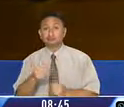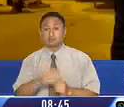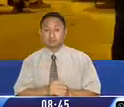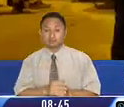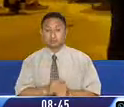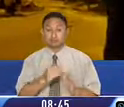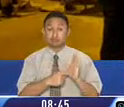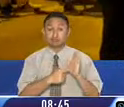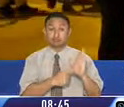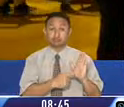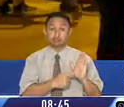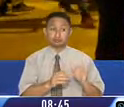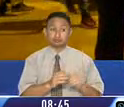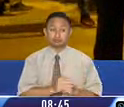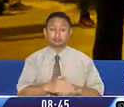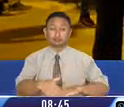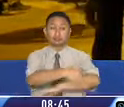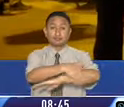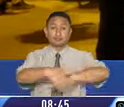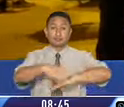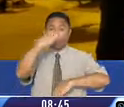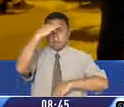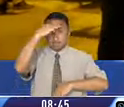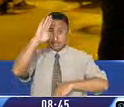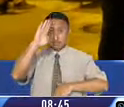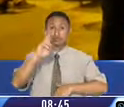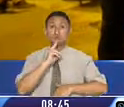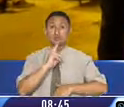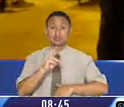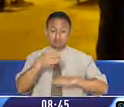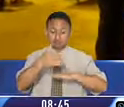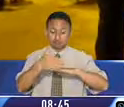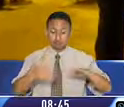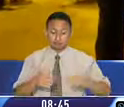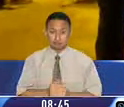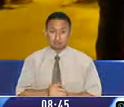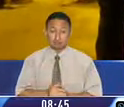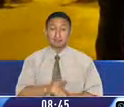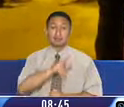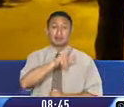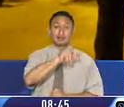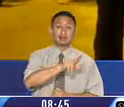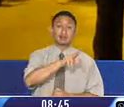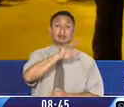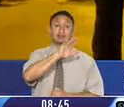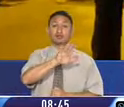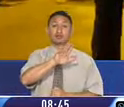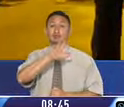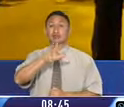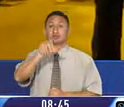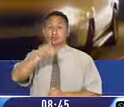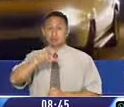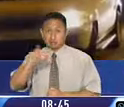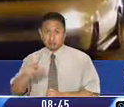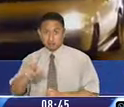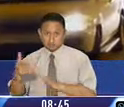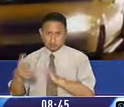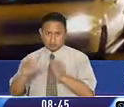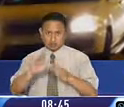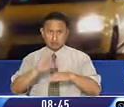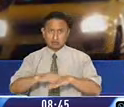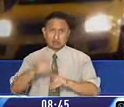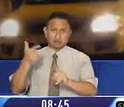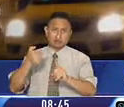a la altura de las calles México y Uruguay. Así suman ya 353 las muertes violentas al corte